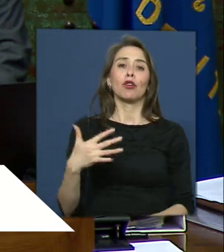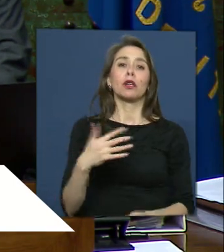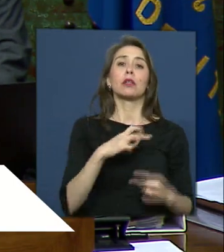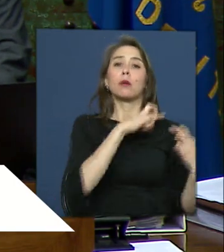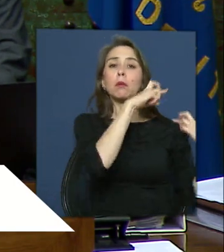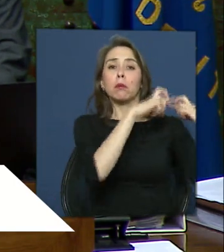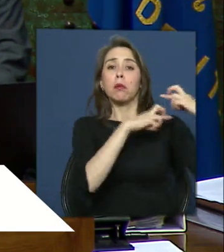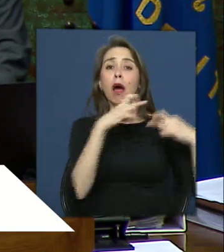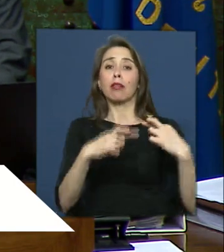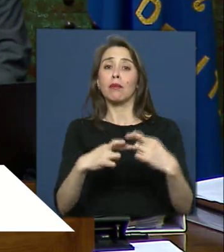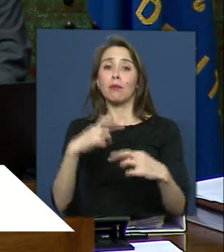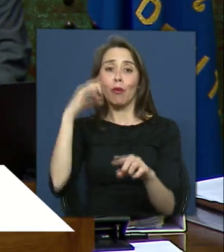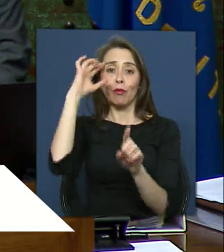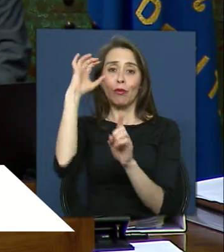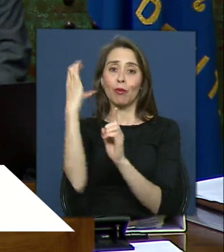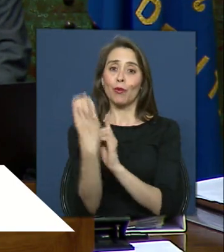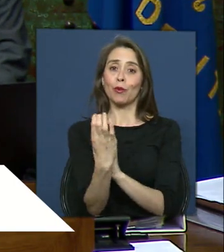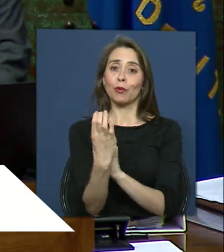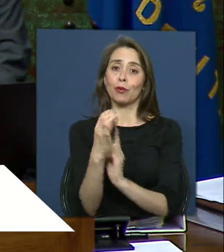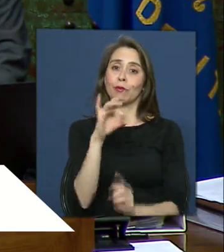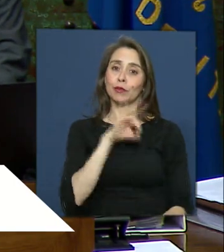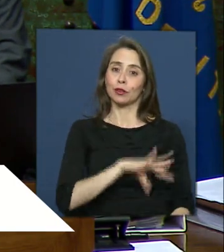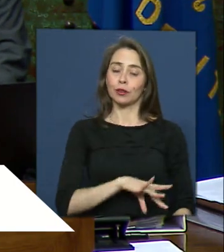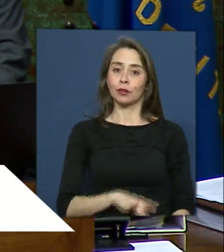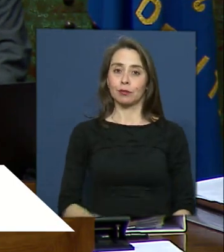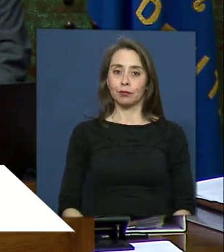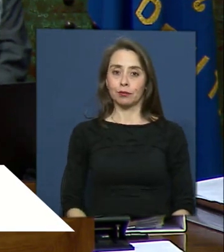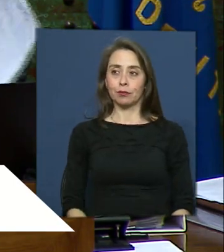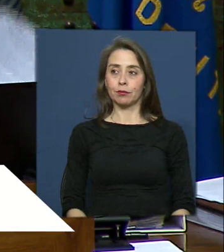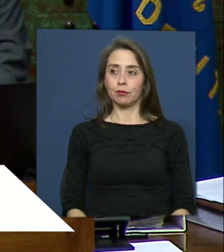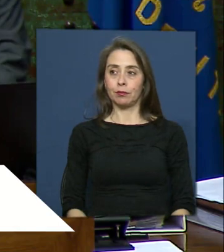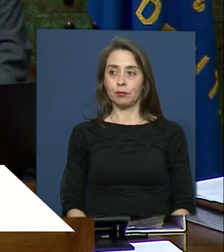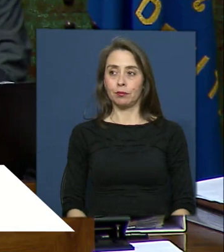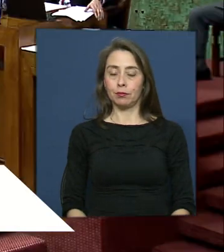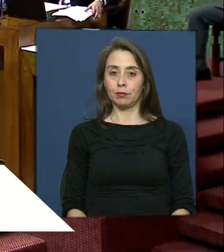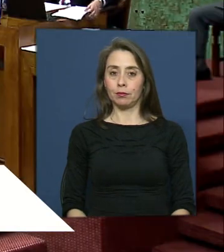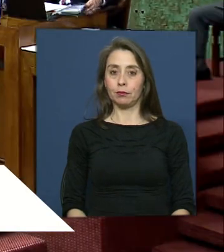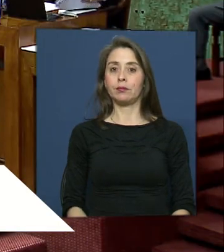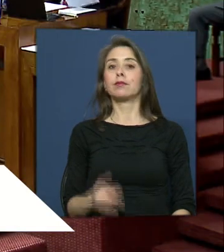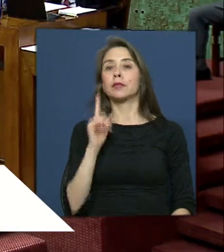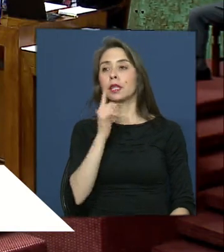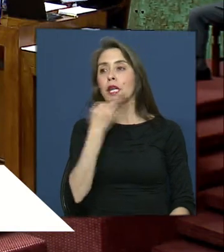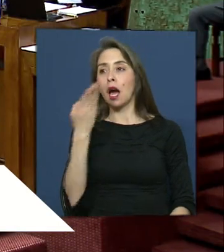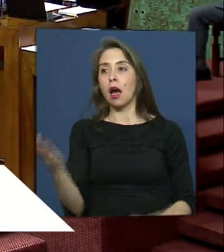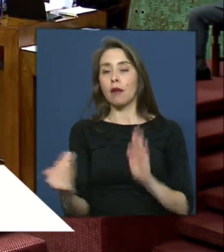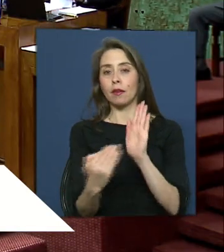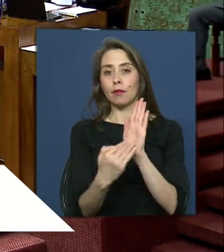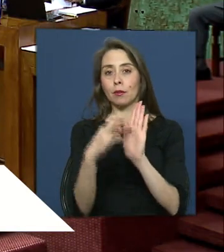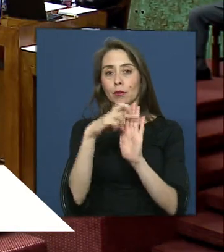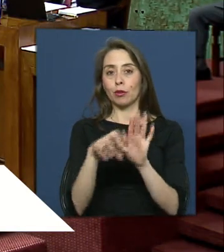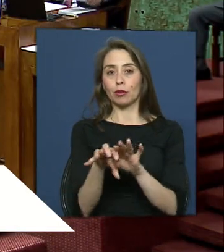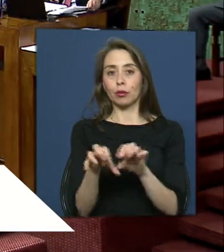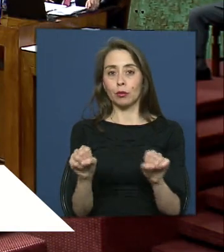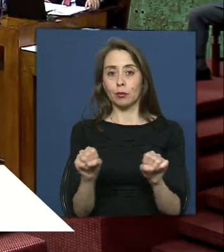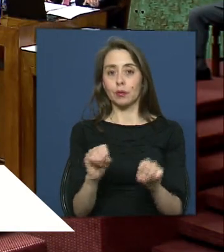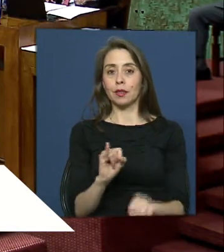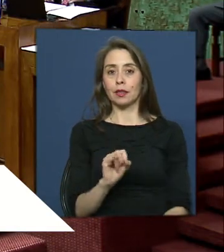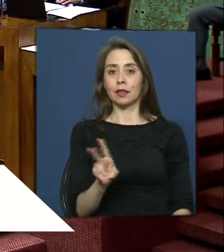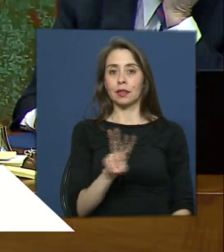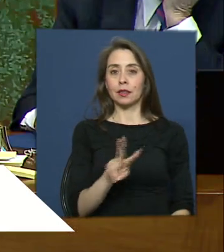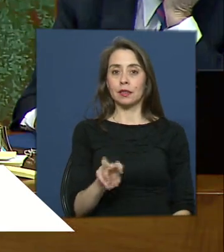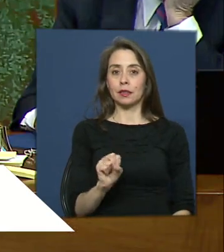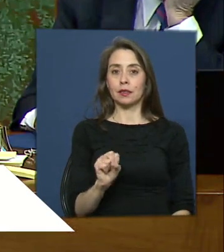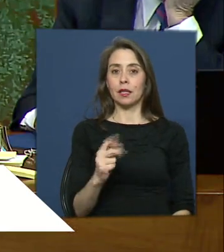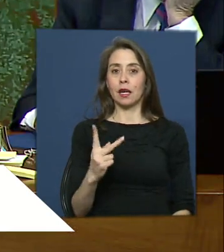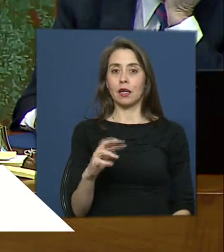patrimonio cultural del país. Para hablar a favor del proyecto de resolución, tiene la palabra el diputado Isacor.